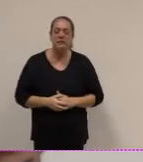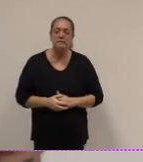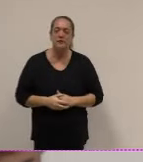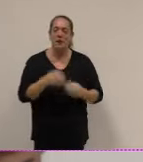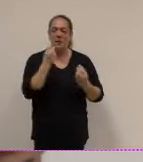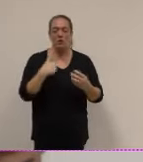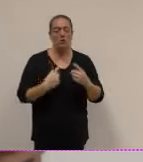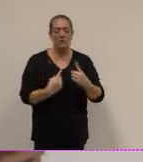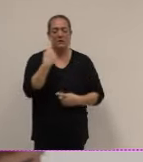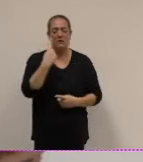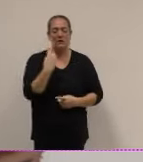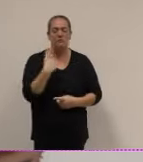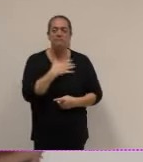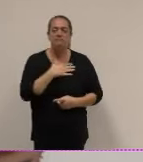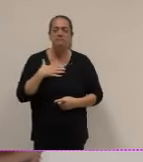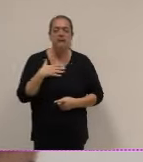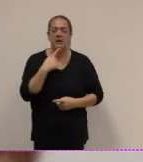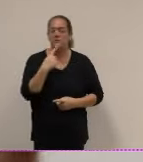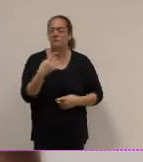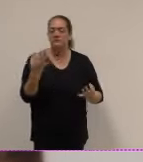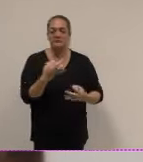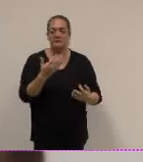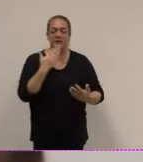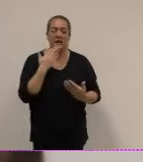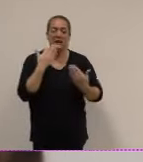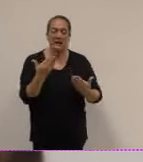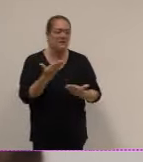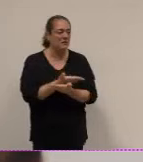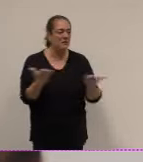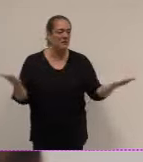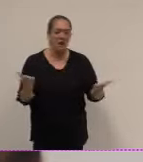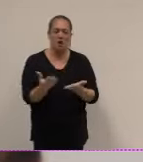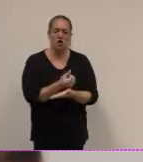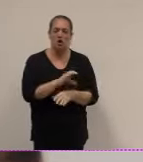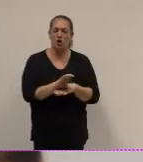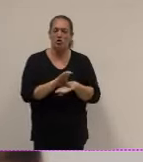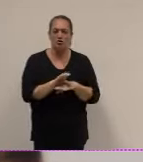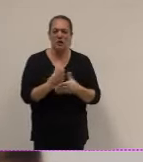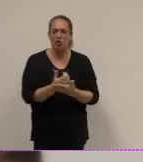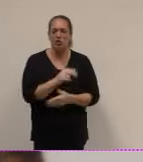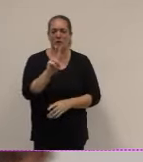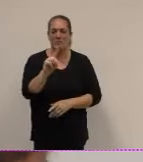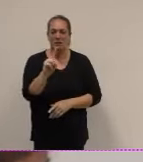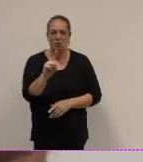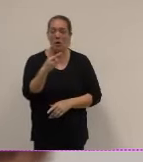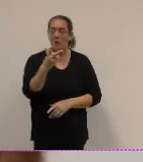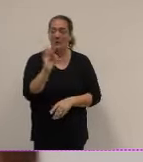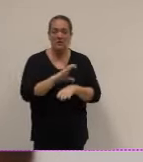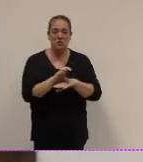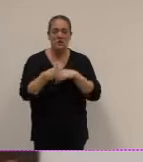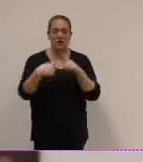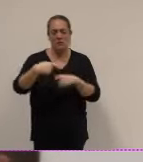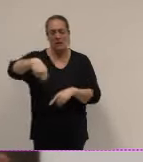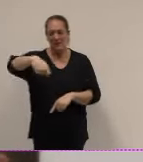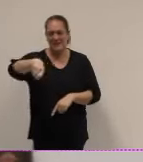Bueno, en primer lugar quiero agradecerles a todos los consejeros, a los 21 consejeros, a los 20 consejeros y al